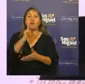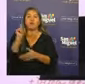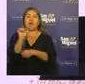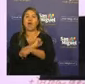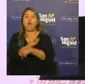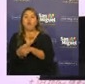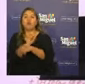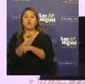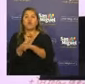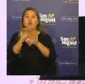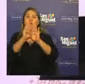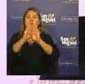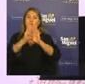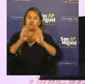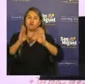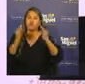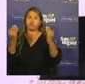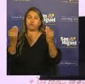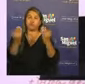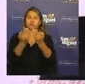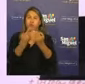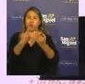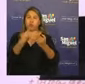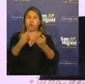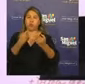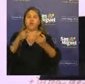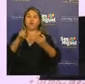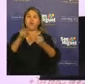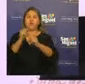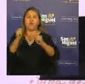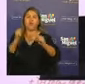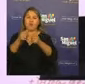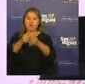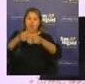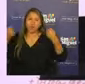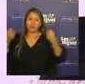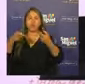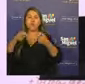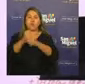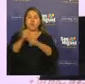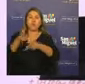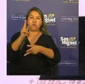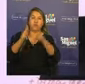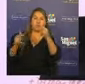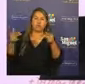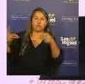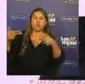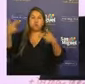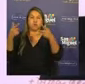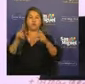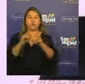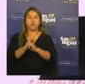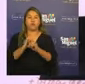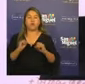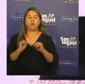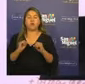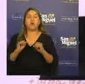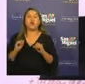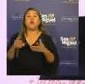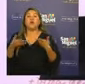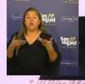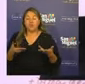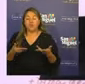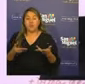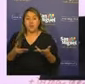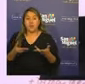blindados que protejan también a nuestros gendarmes, porque el que controla la cárcel controla la calle, y